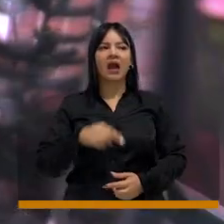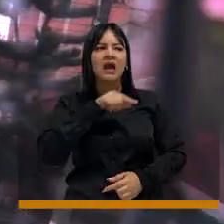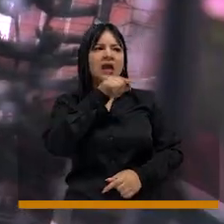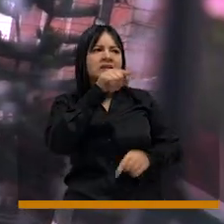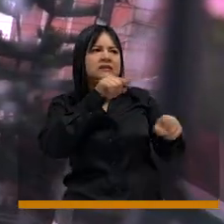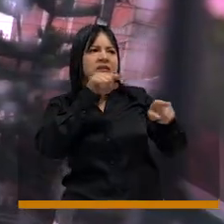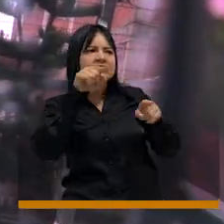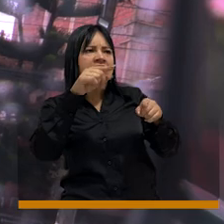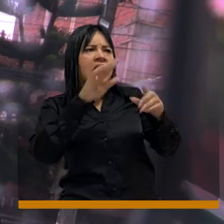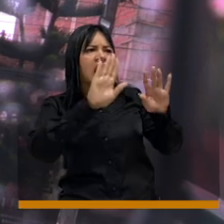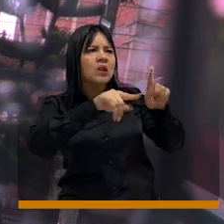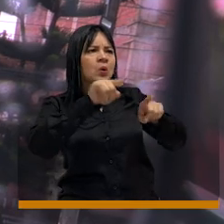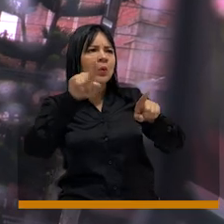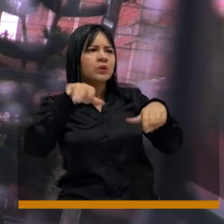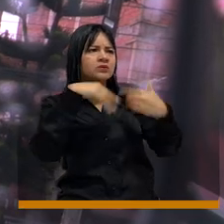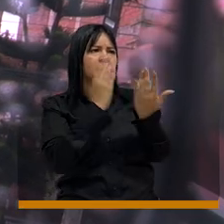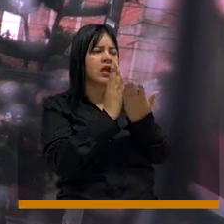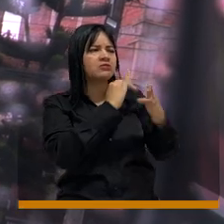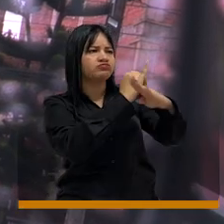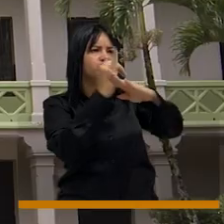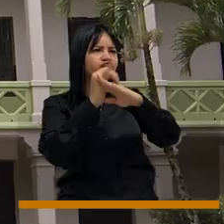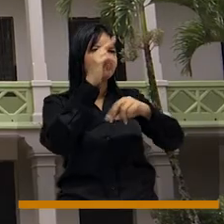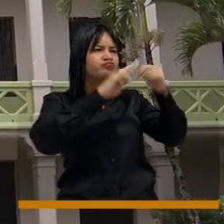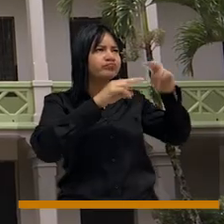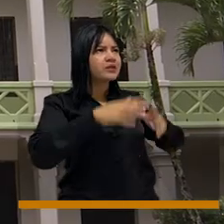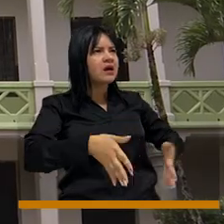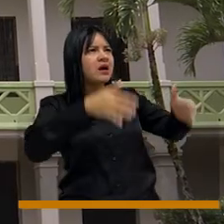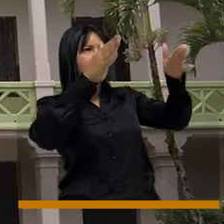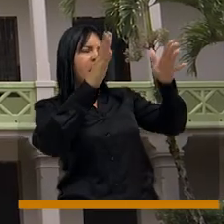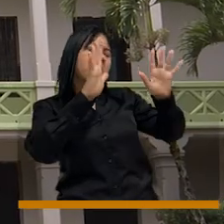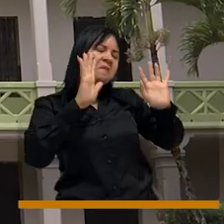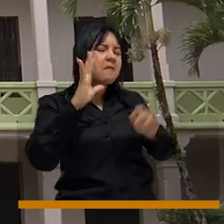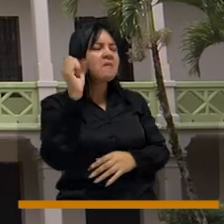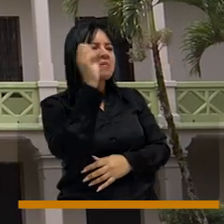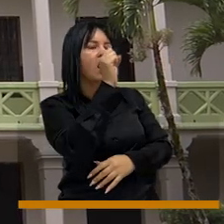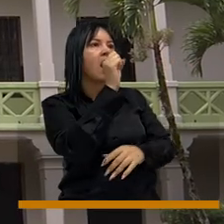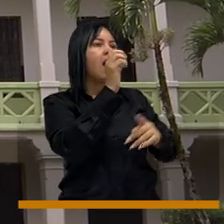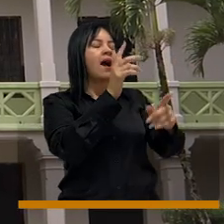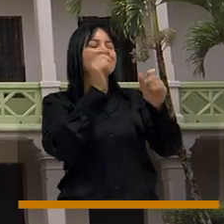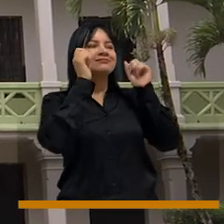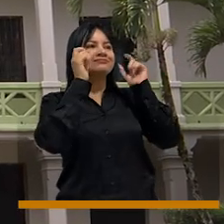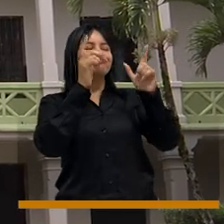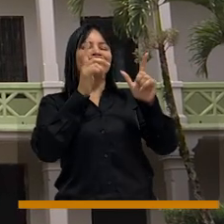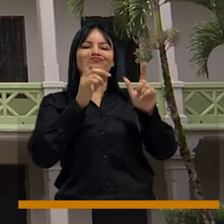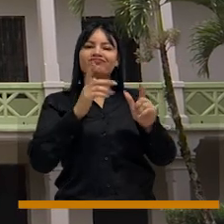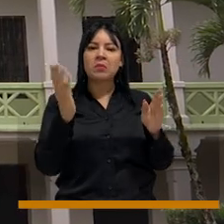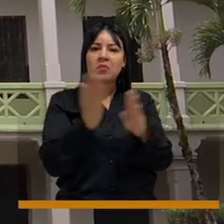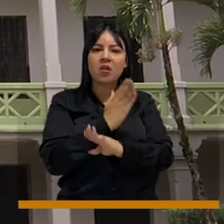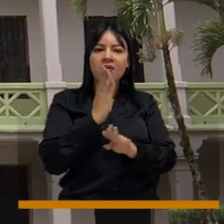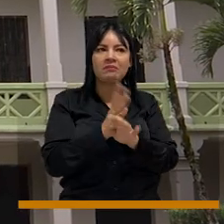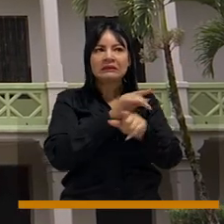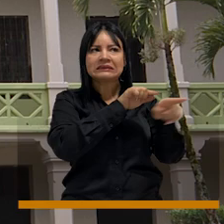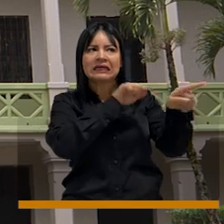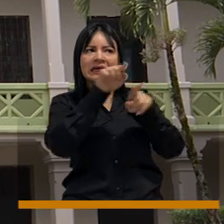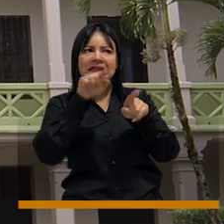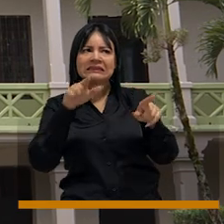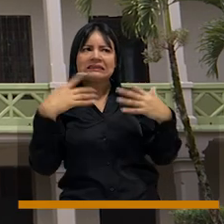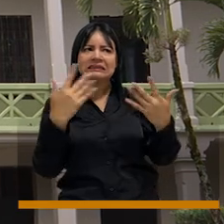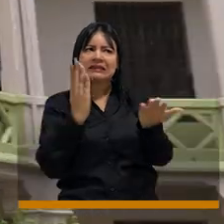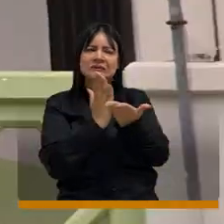En búsqueda de las problemáticas de infraestructura en la instituciones educativas de nuestra comuna 8 nos hemos encontrado con sorpresa la problemática de